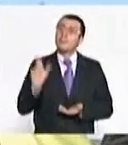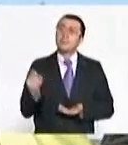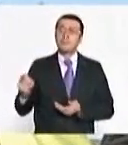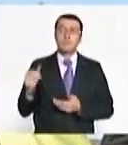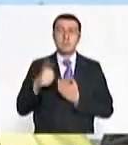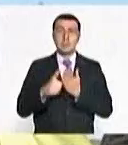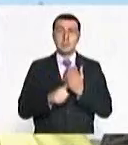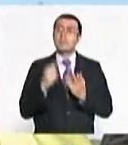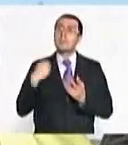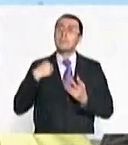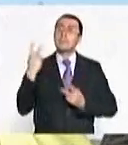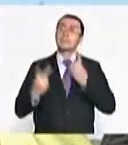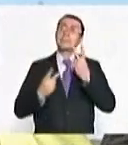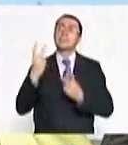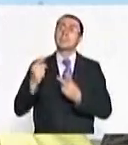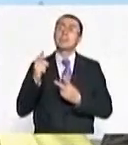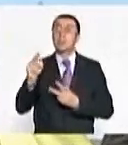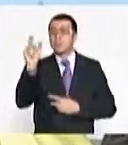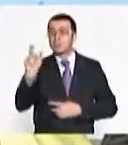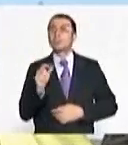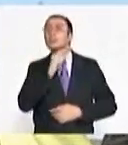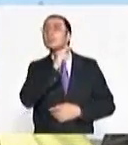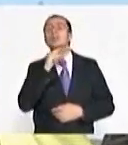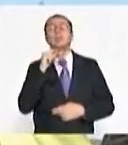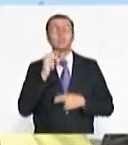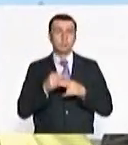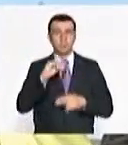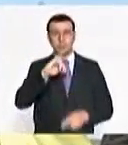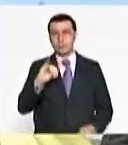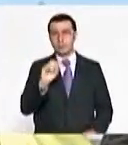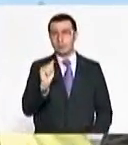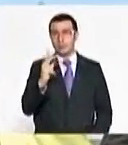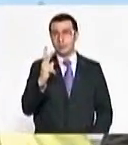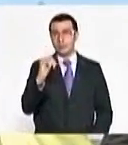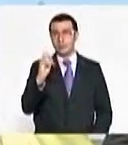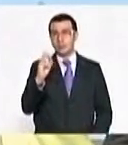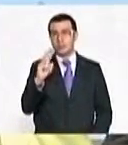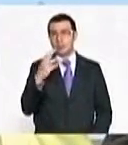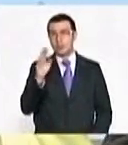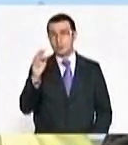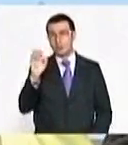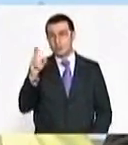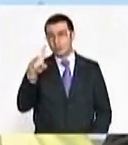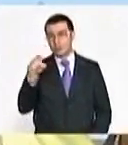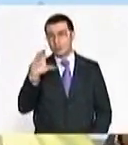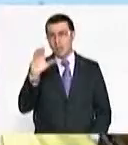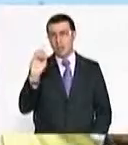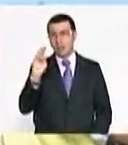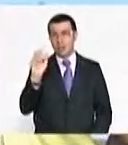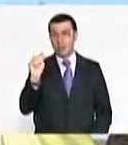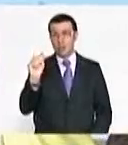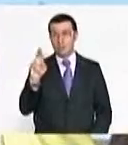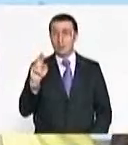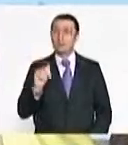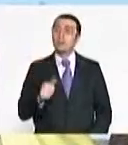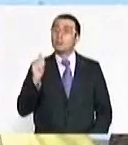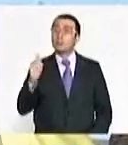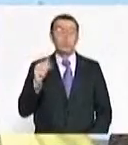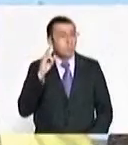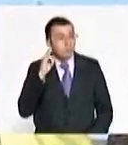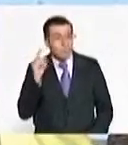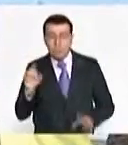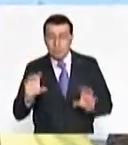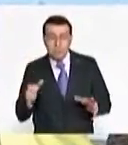visitar a un sacerdote, al padre Javier Escobar. Y entonces él, en la emoción de oír y oír y oír cosas en la